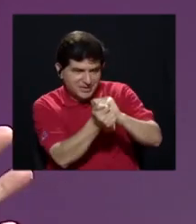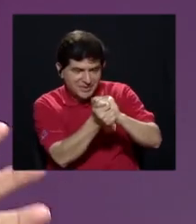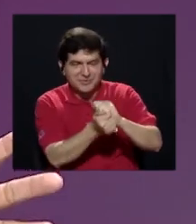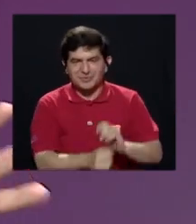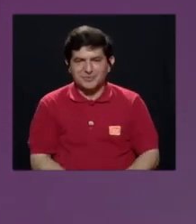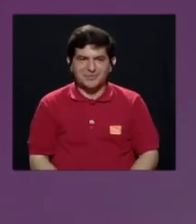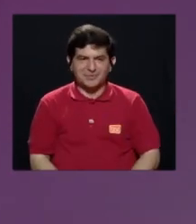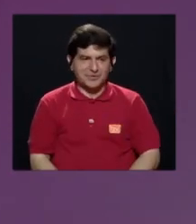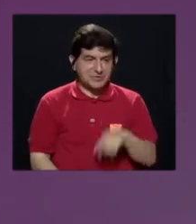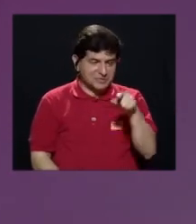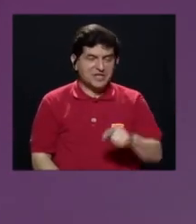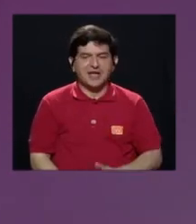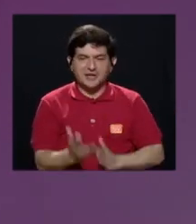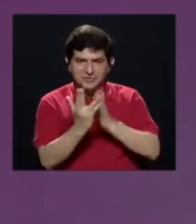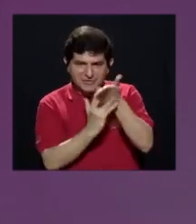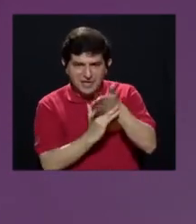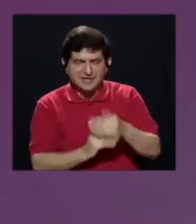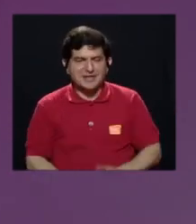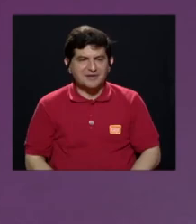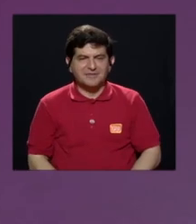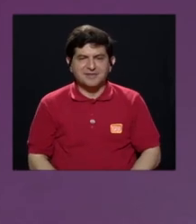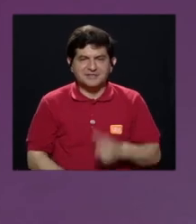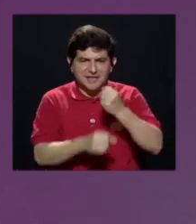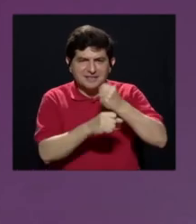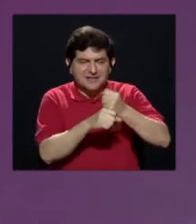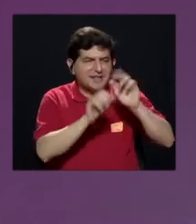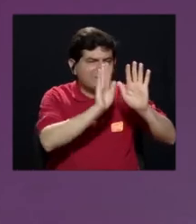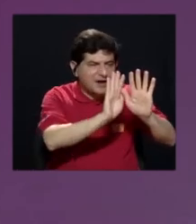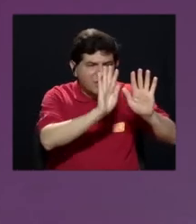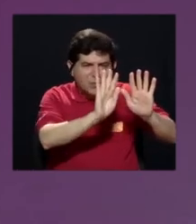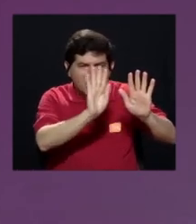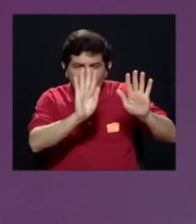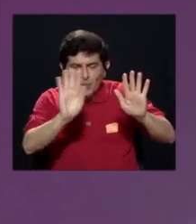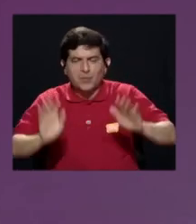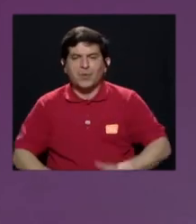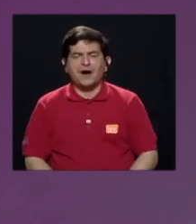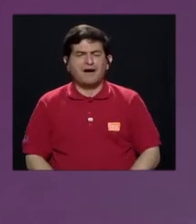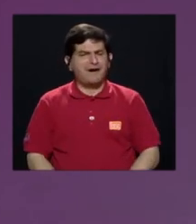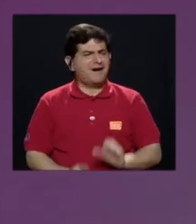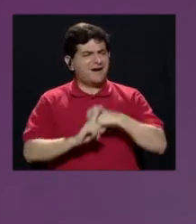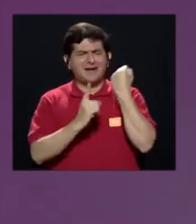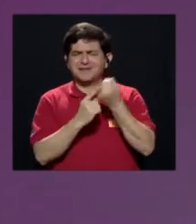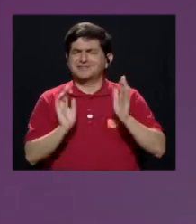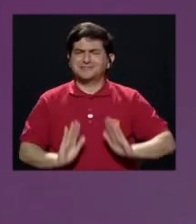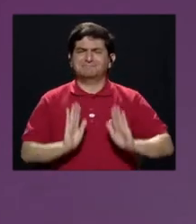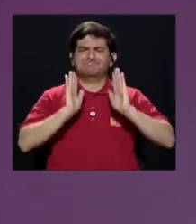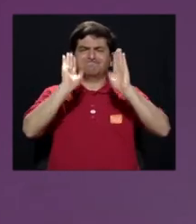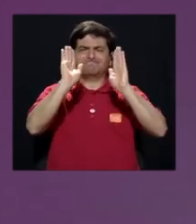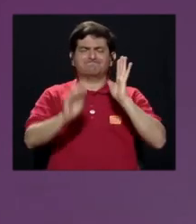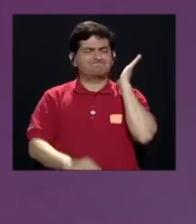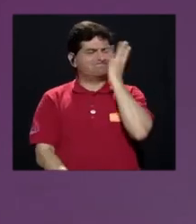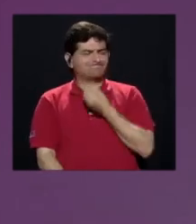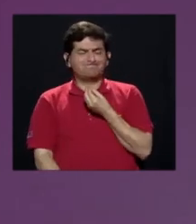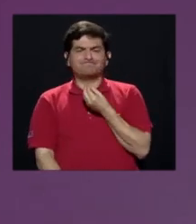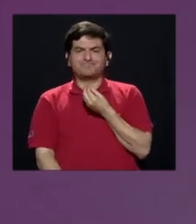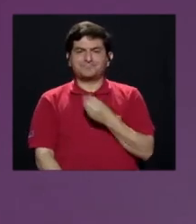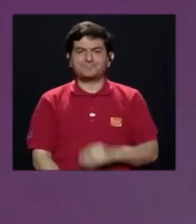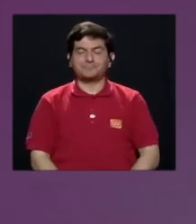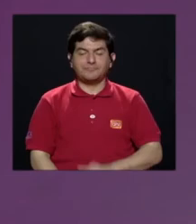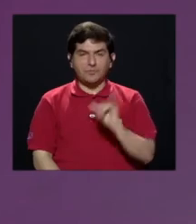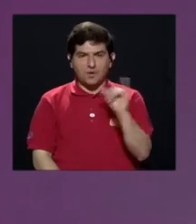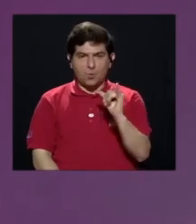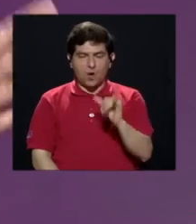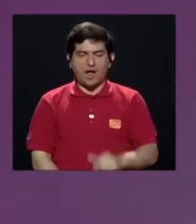figura con el mosaico, veo que es algo maravilloso, es algo precioso. Y es